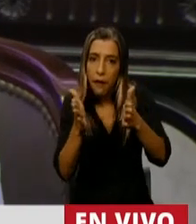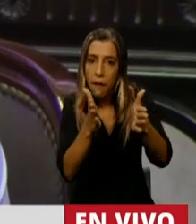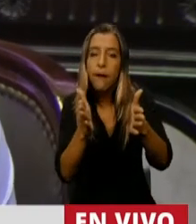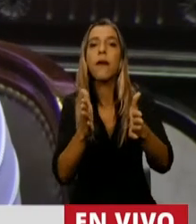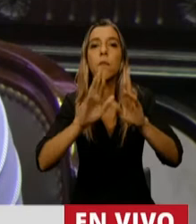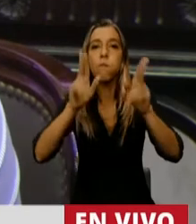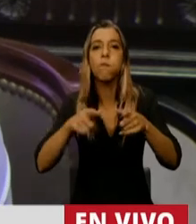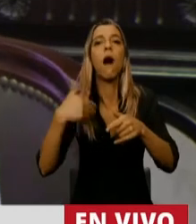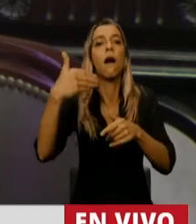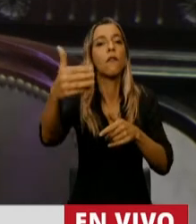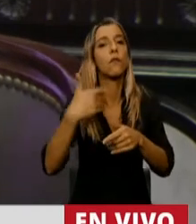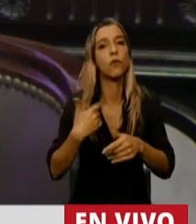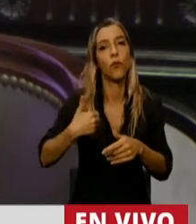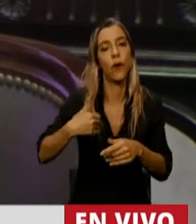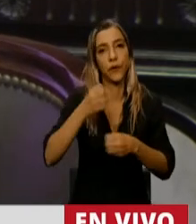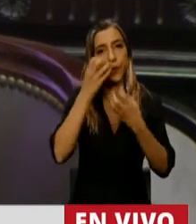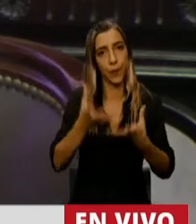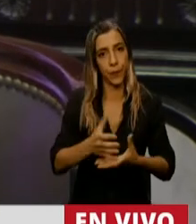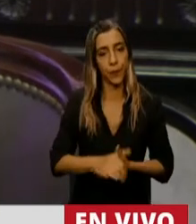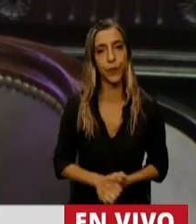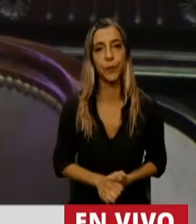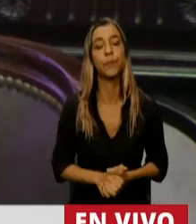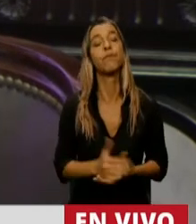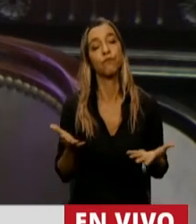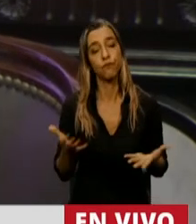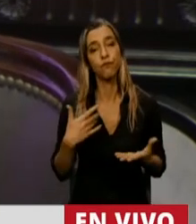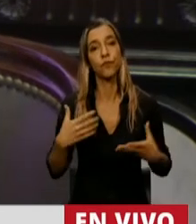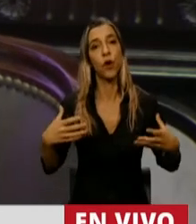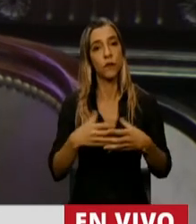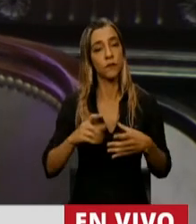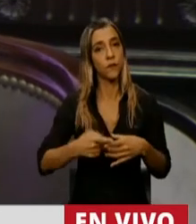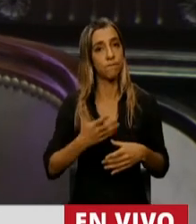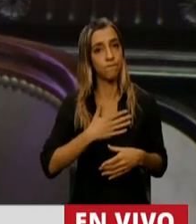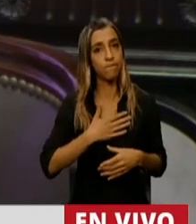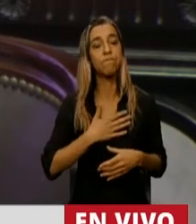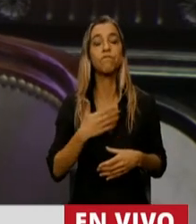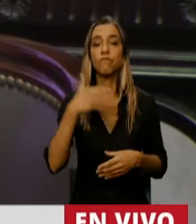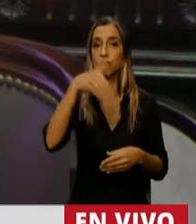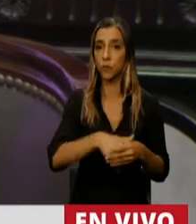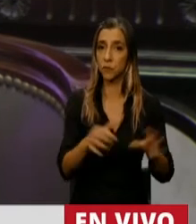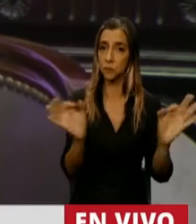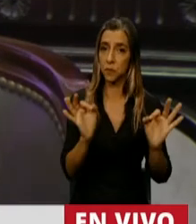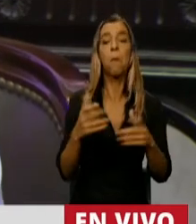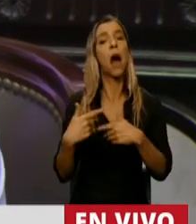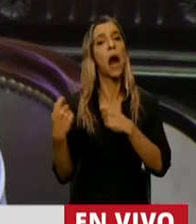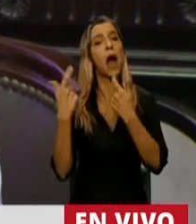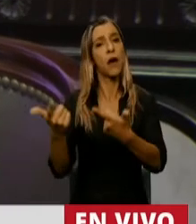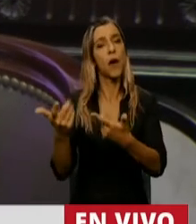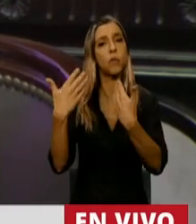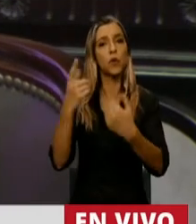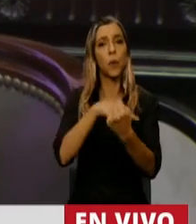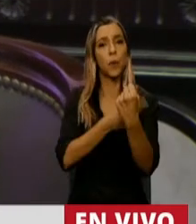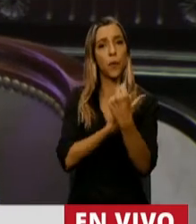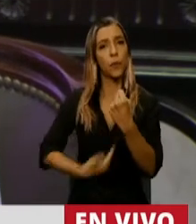eso nuestra bancada tomó la decisión de abstenerse y darle la herramienta al